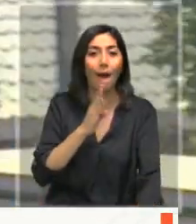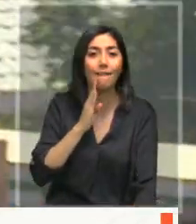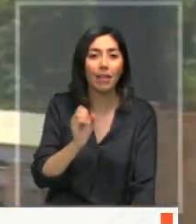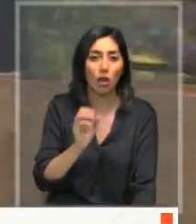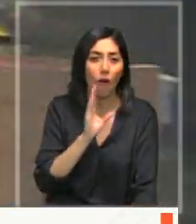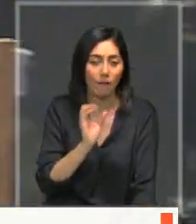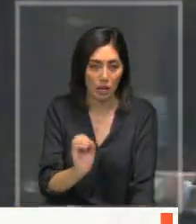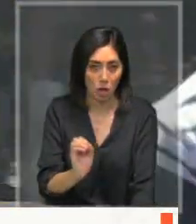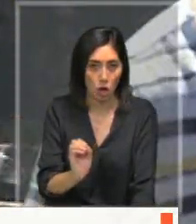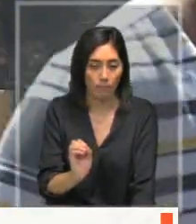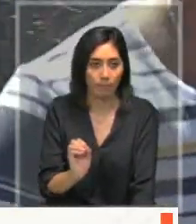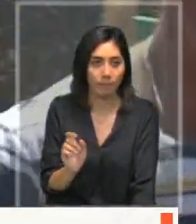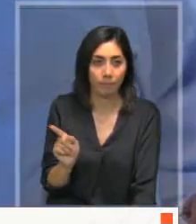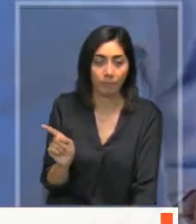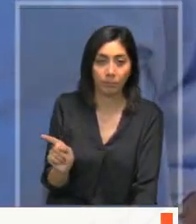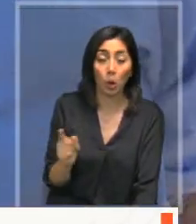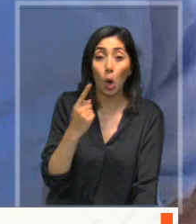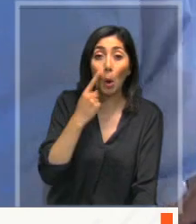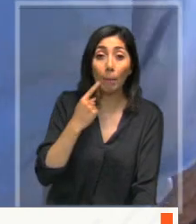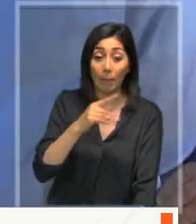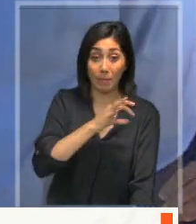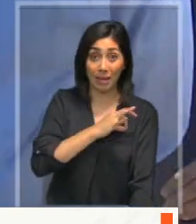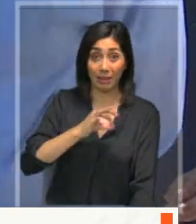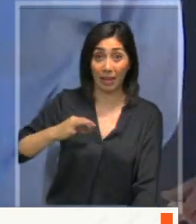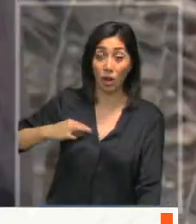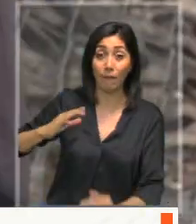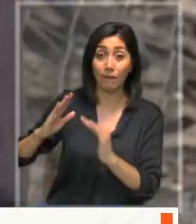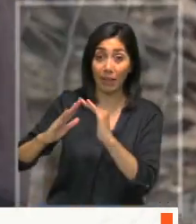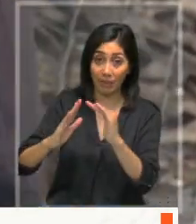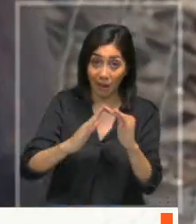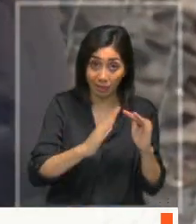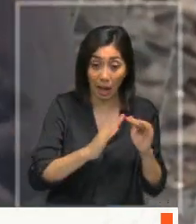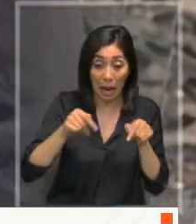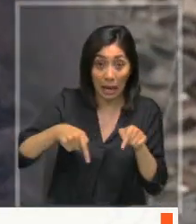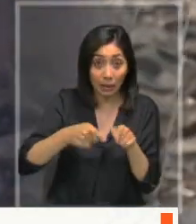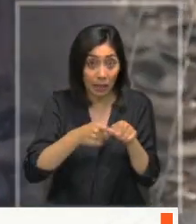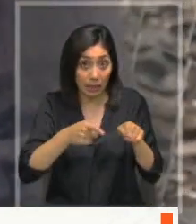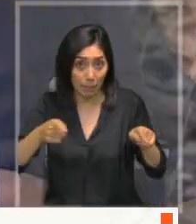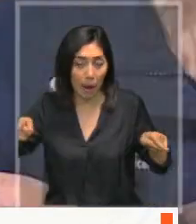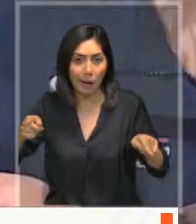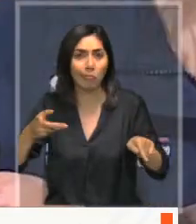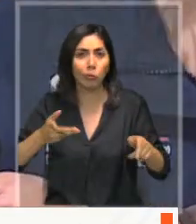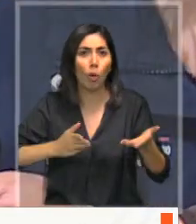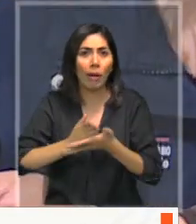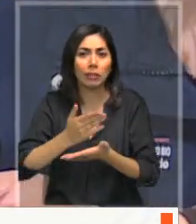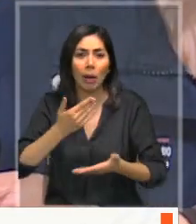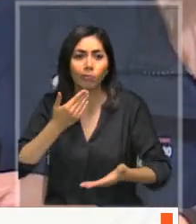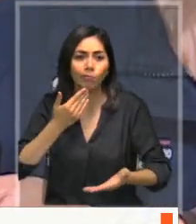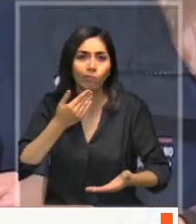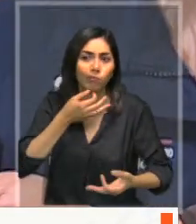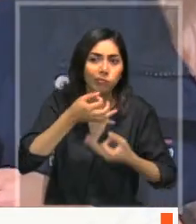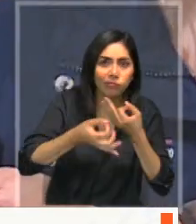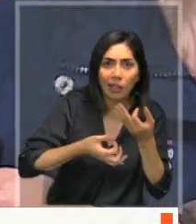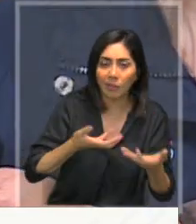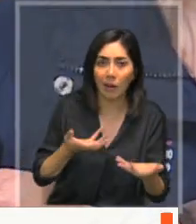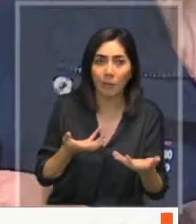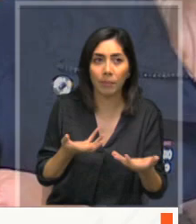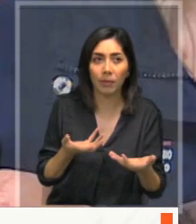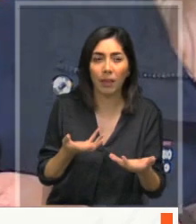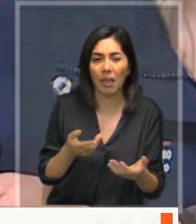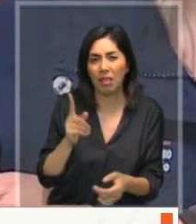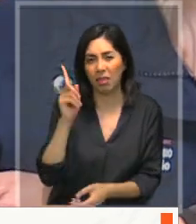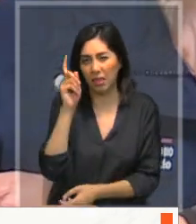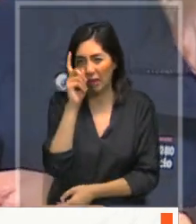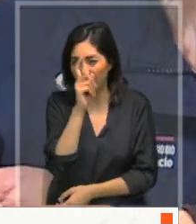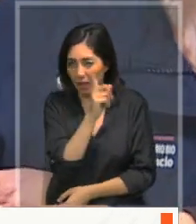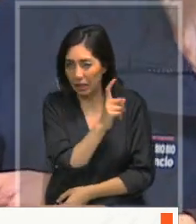Un rol en el que el titular de vivienda, Carlos Montes, esta semana abrió un duro debate. Es bien complejo porque si fuera verdad todo lo que se dice,